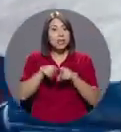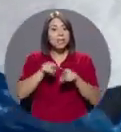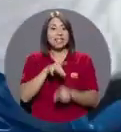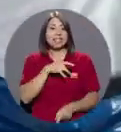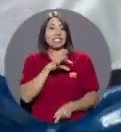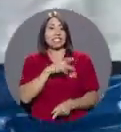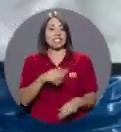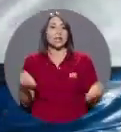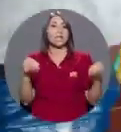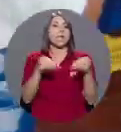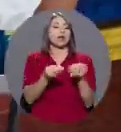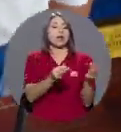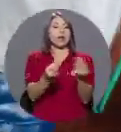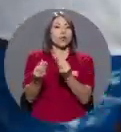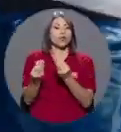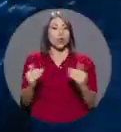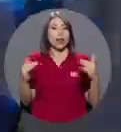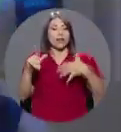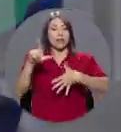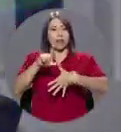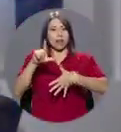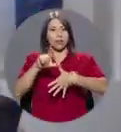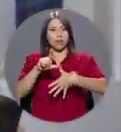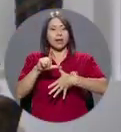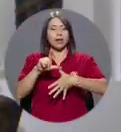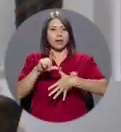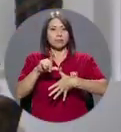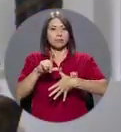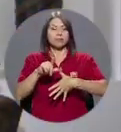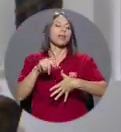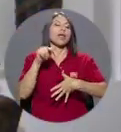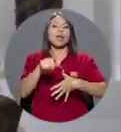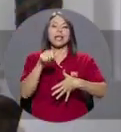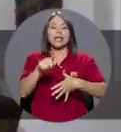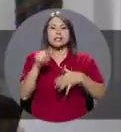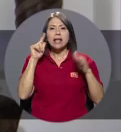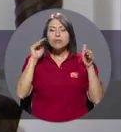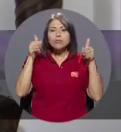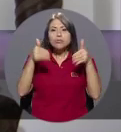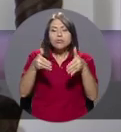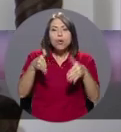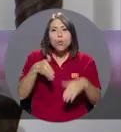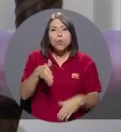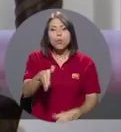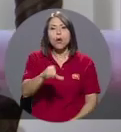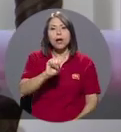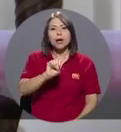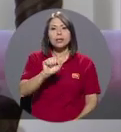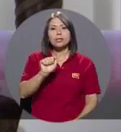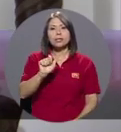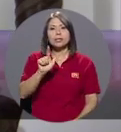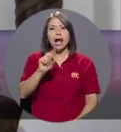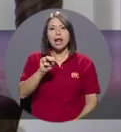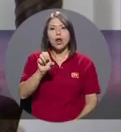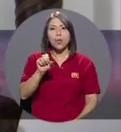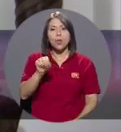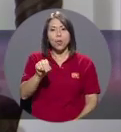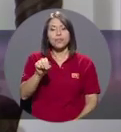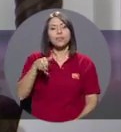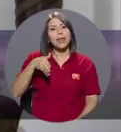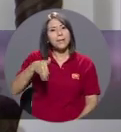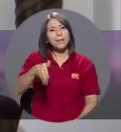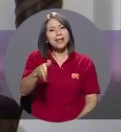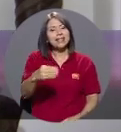incluso. Chile es el mayor productor de Latinoamérica y está dedicada a la producción de salmón,